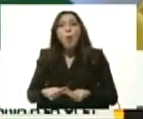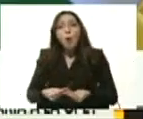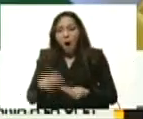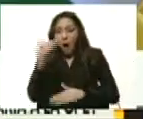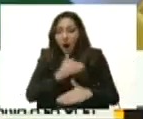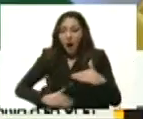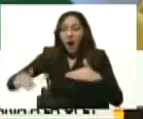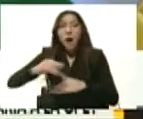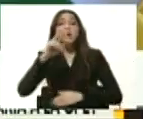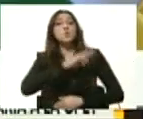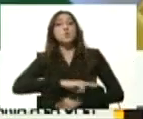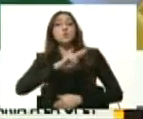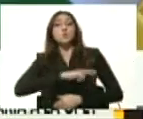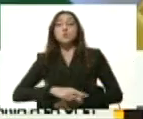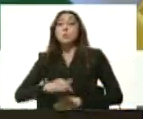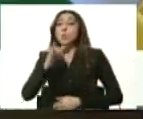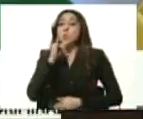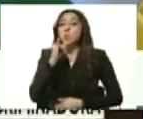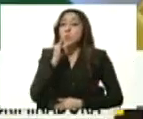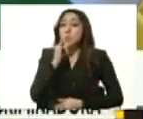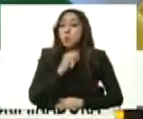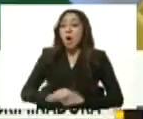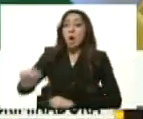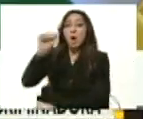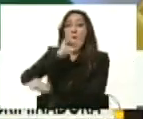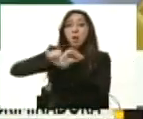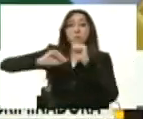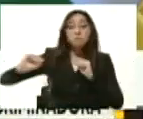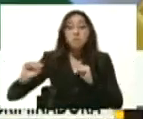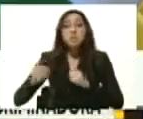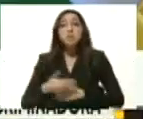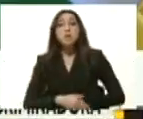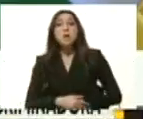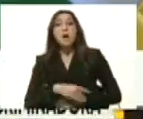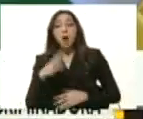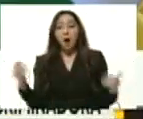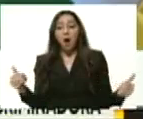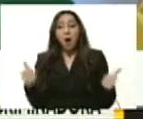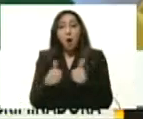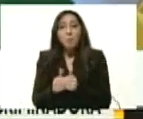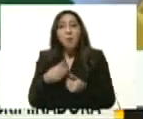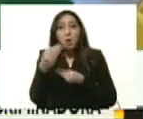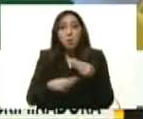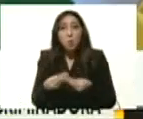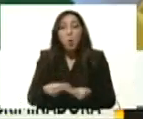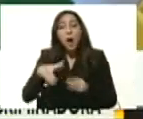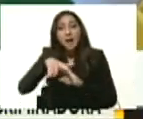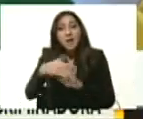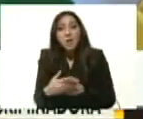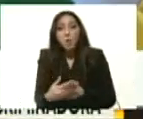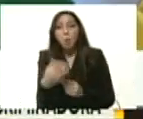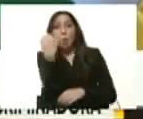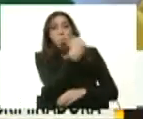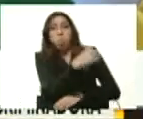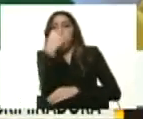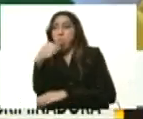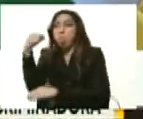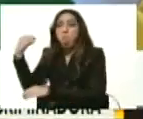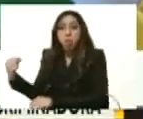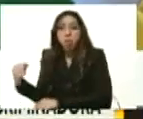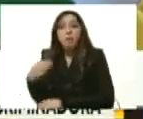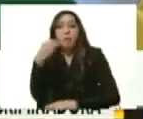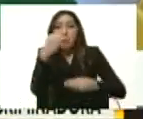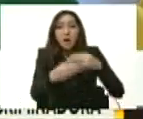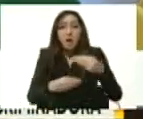contenido religioso y antiindigenista, acompañado de diversos actos de desprecio y repudio hacia